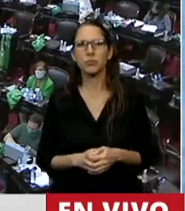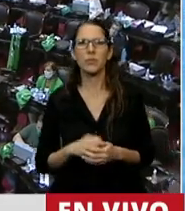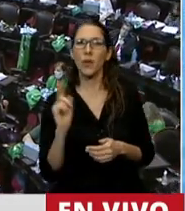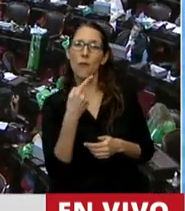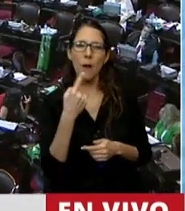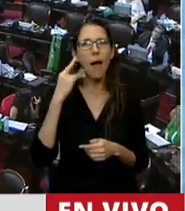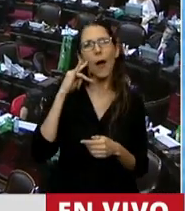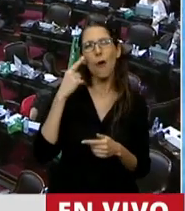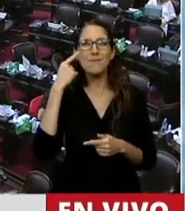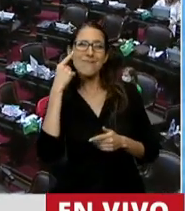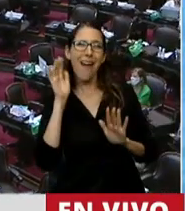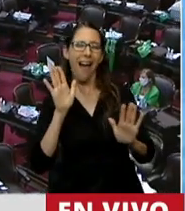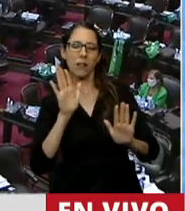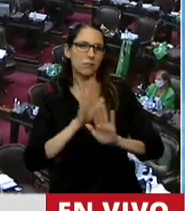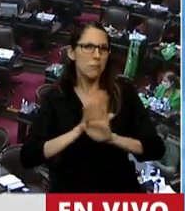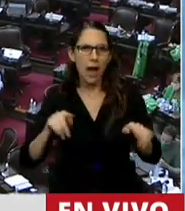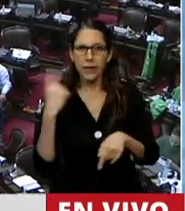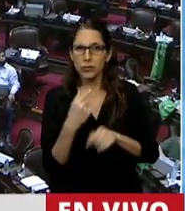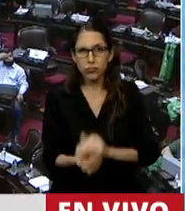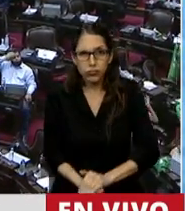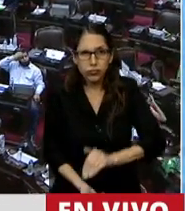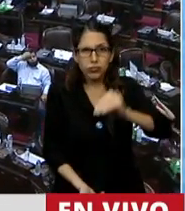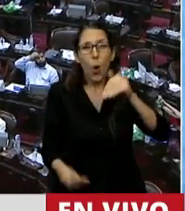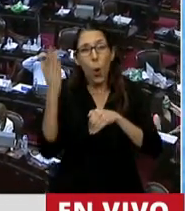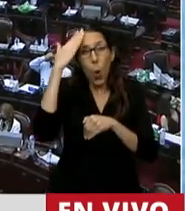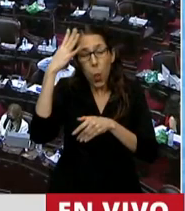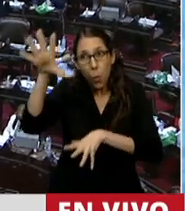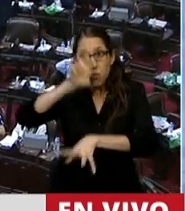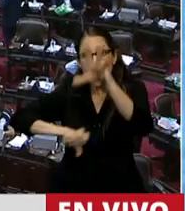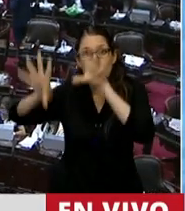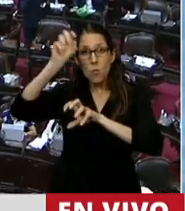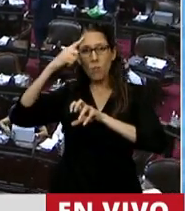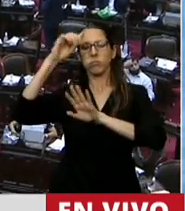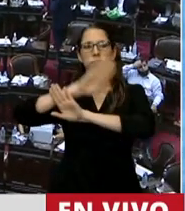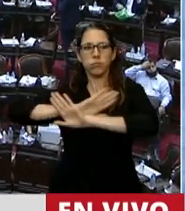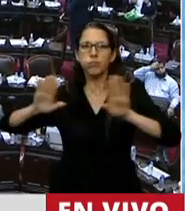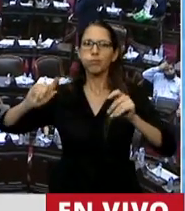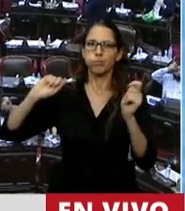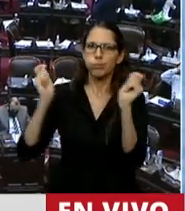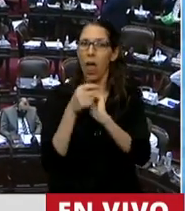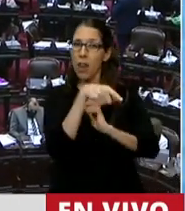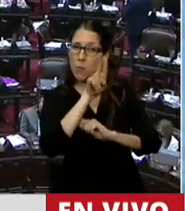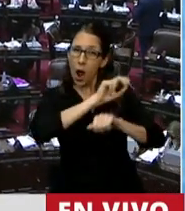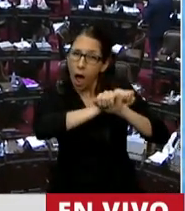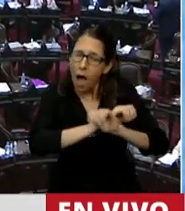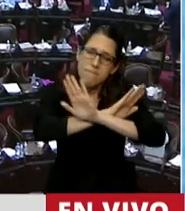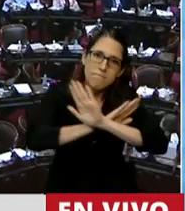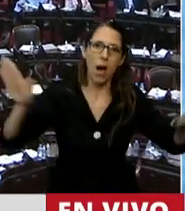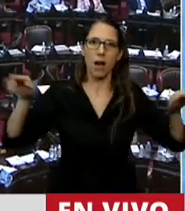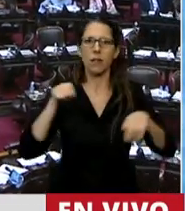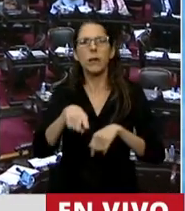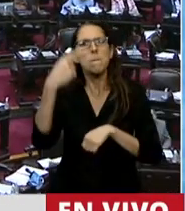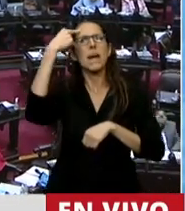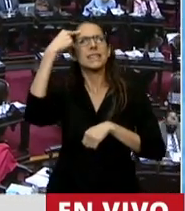repensemos la cultura con la que fuimos criados y pensemos que tenemos la posibilidad de legislar para las próximas